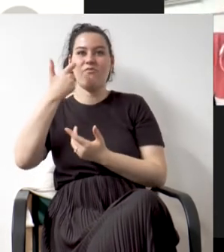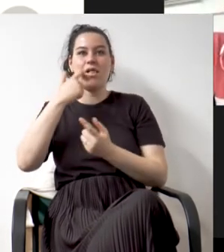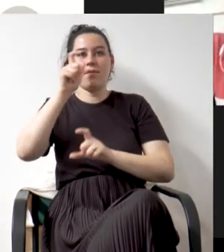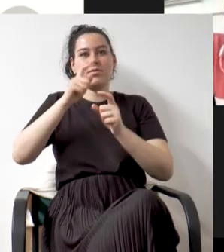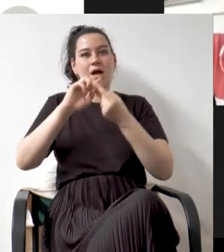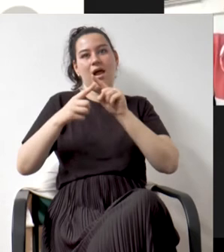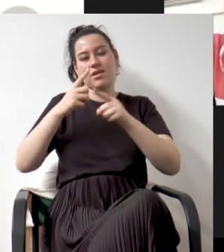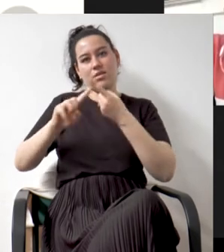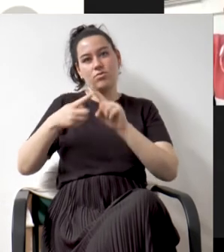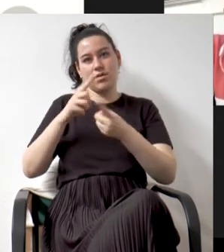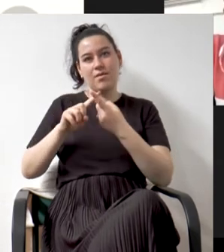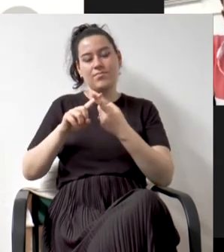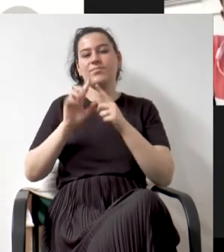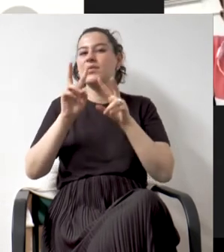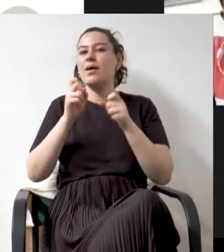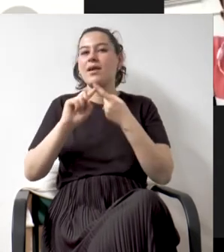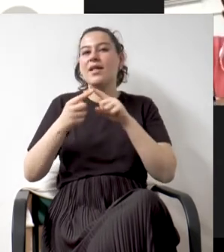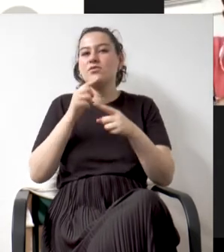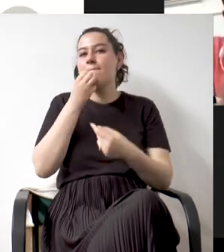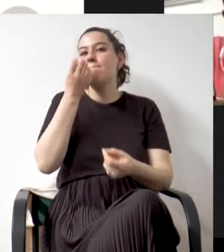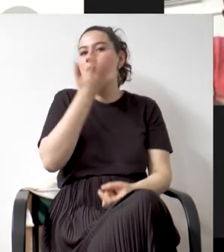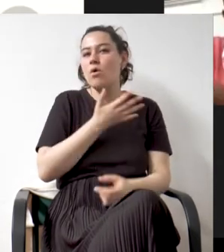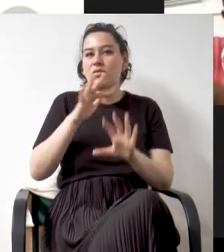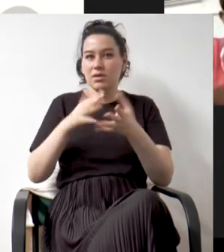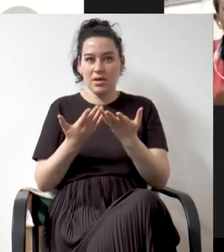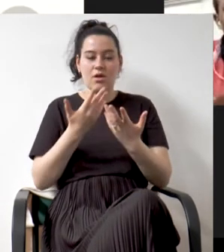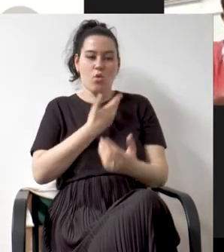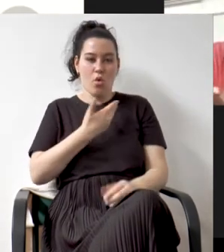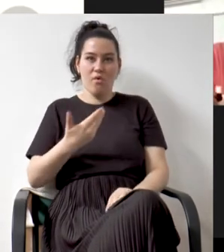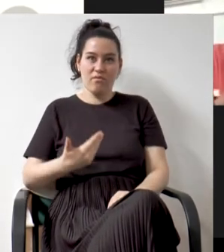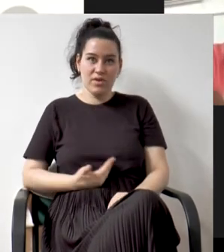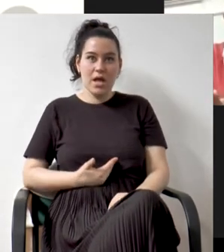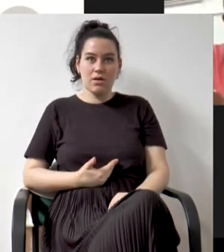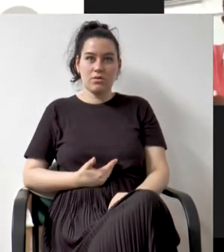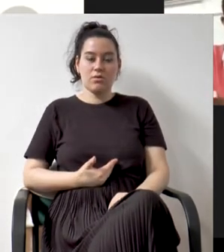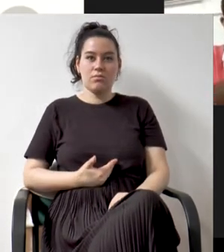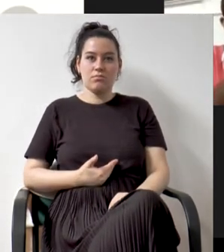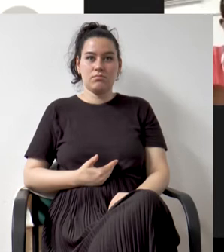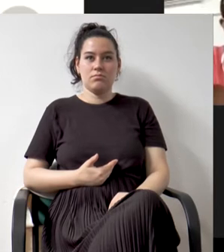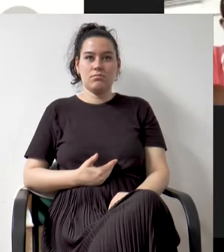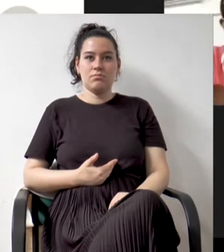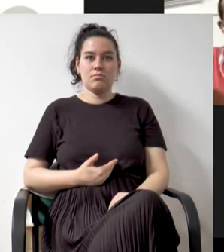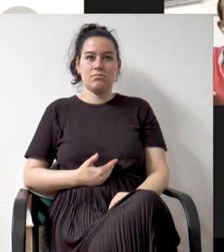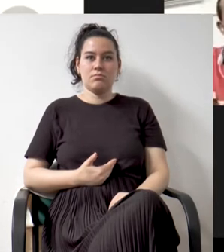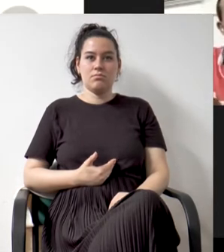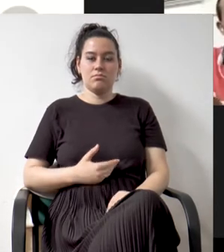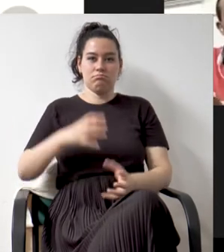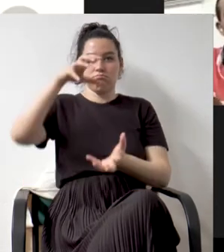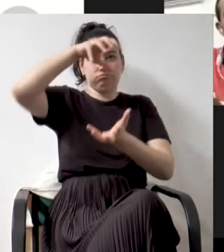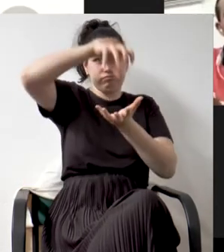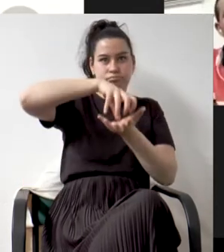articulación mejor con lo que tiene que ver con el gobierno local y co-gobierno a nivel de sede y a nivel